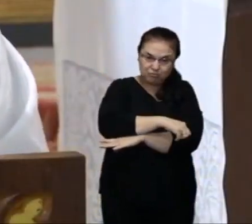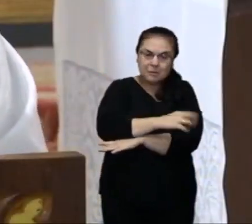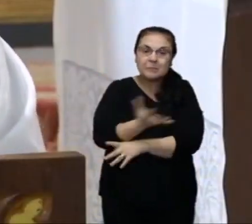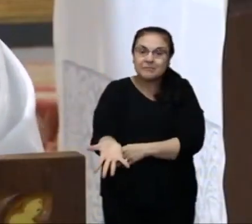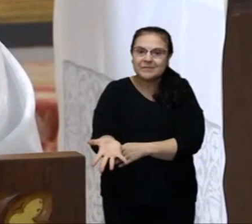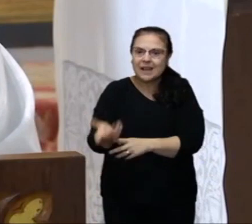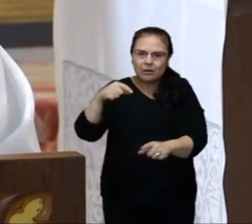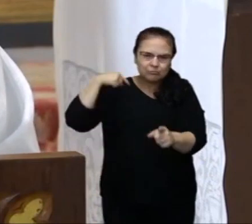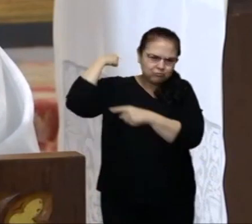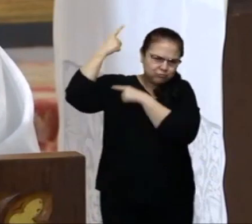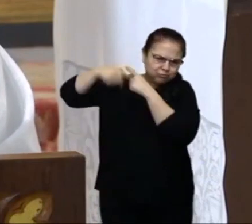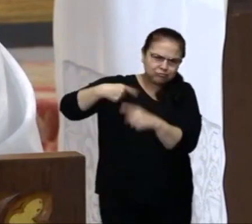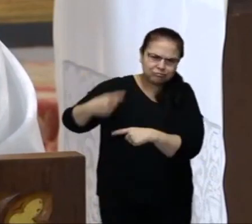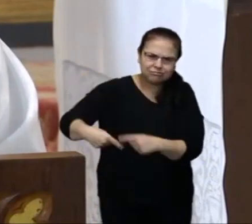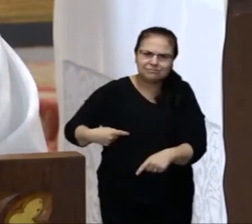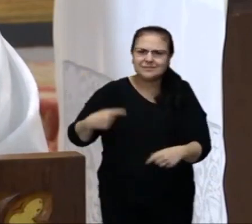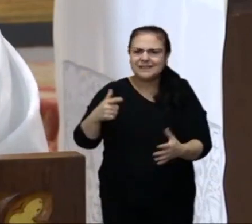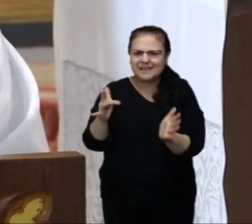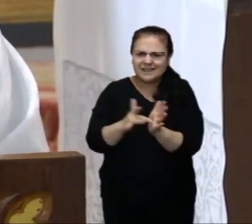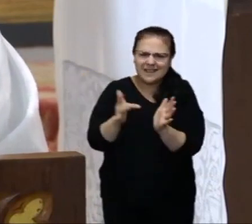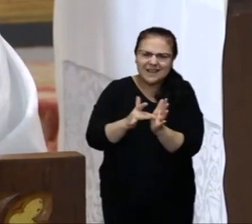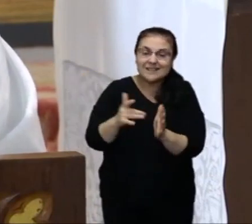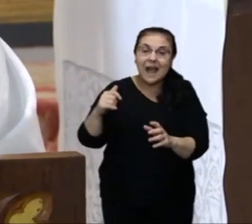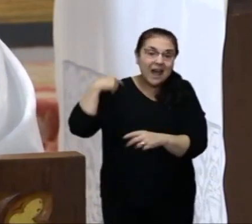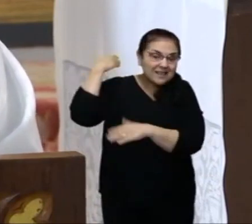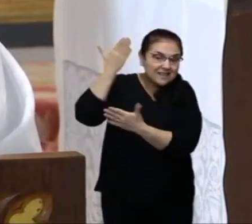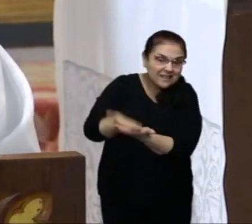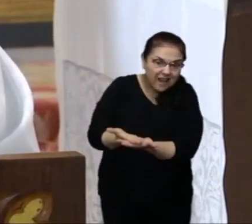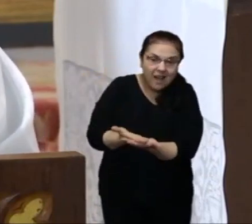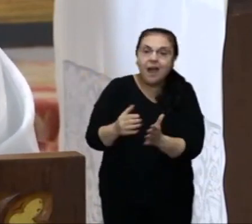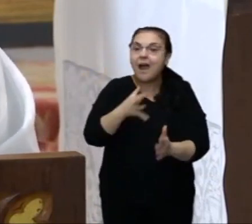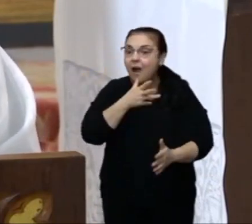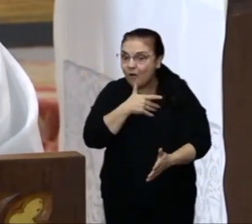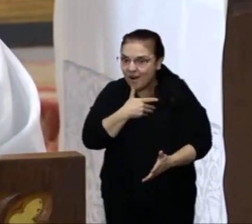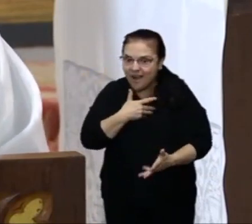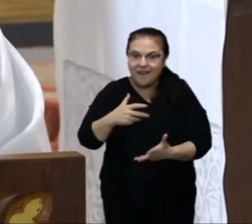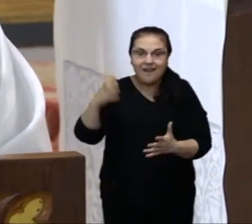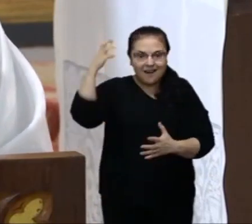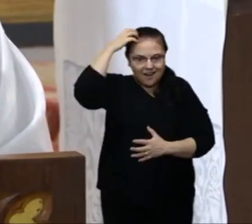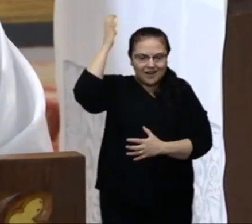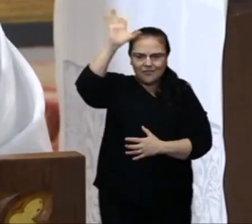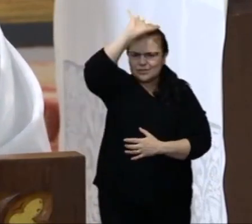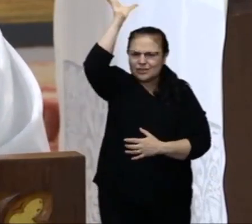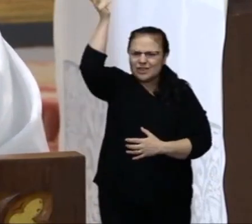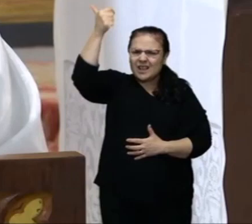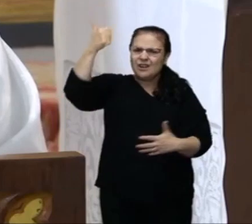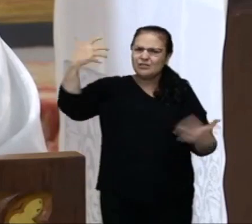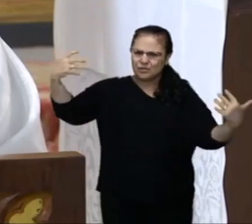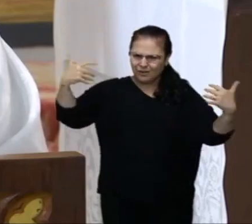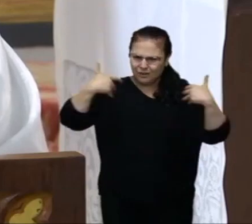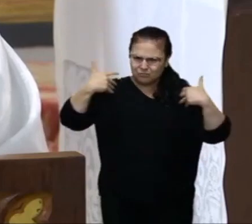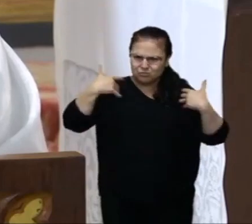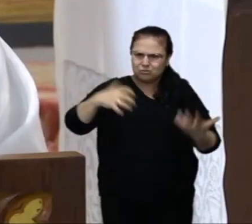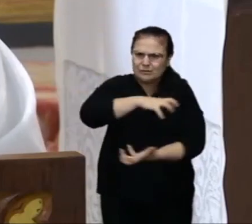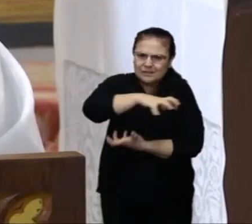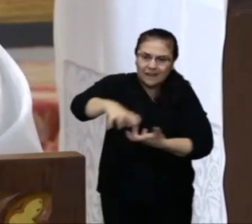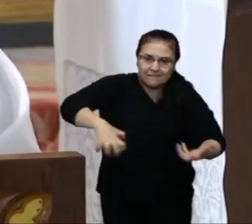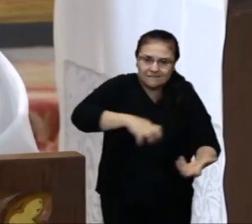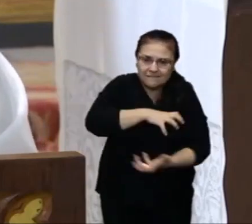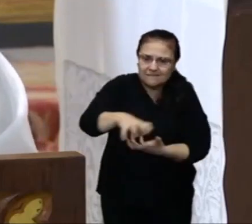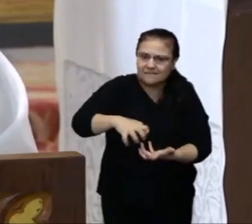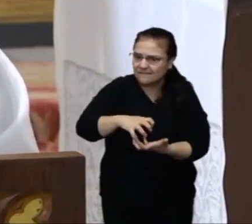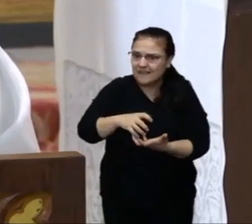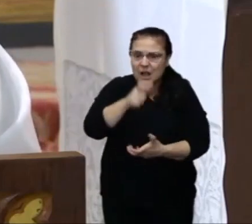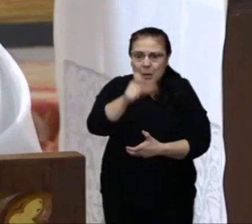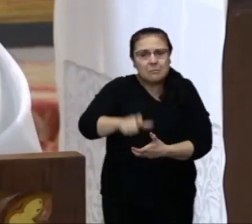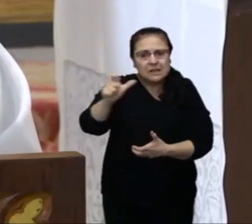Desde los días de Juan el Bautista hasta ahora, el reino de los cielos sufre violencia, y los